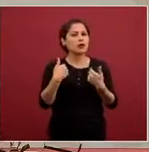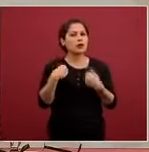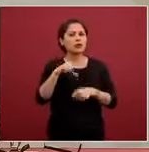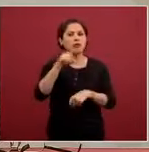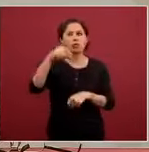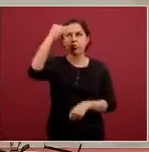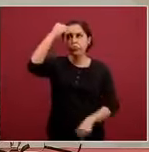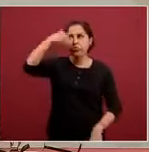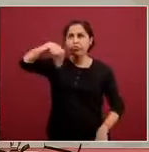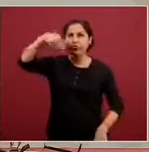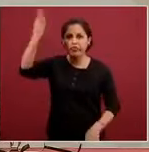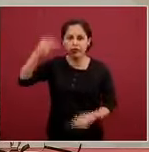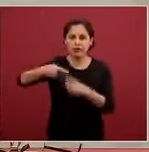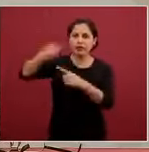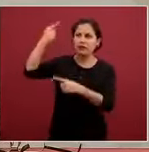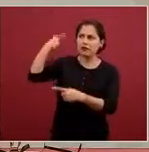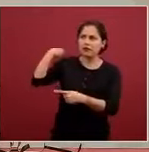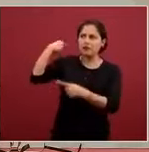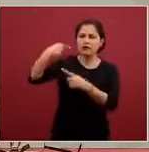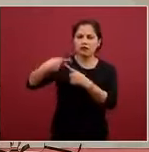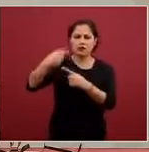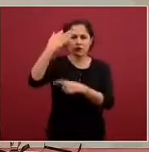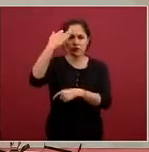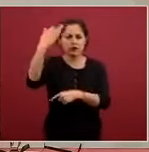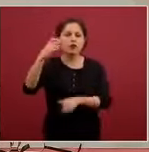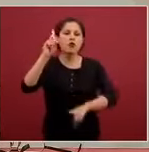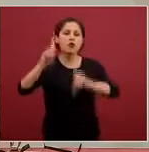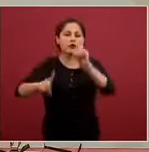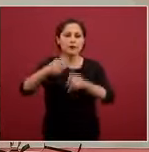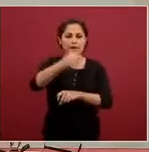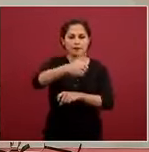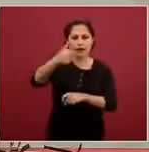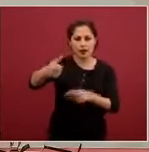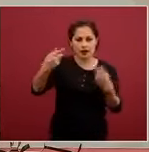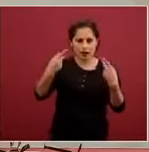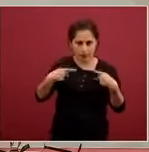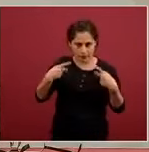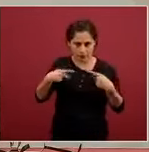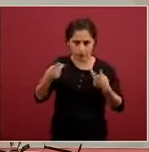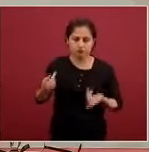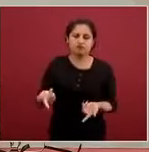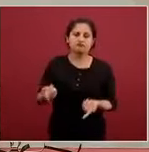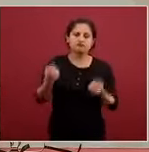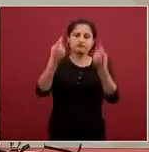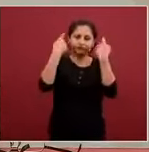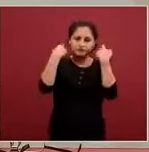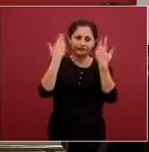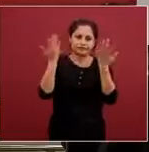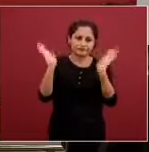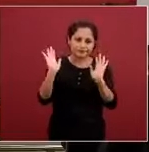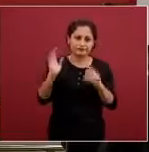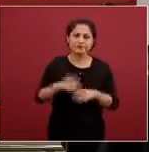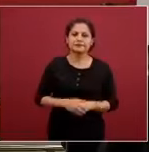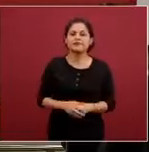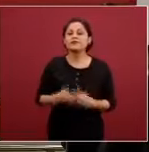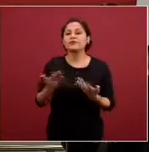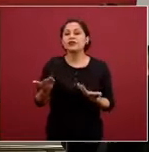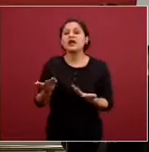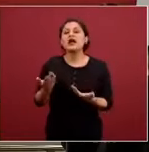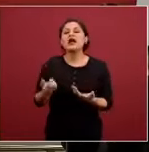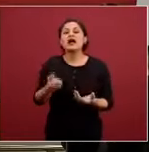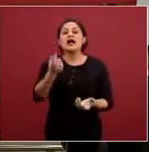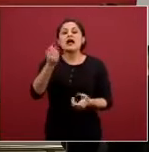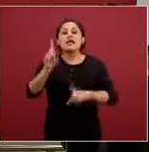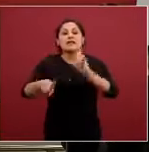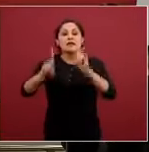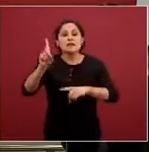hace 6 semanas, etcétera, ¿no? Pero no es solo la memoria, que es una de las funciones superiores de la mente, sino